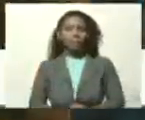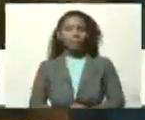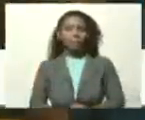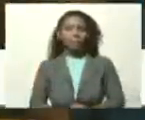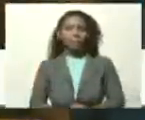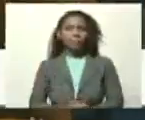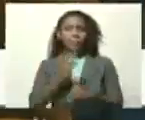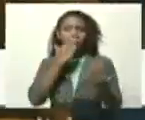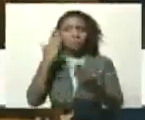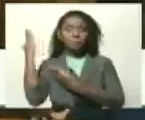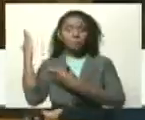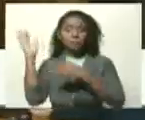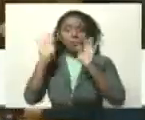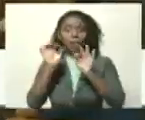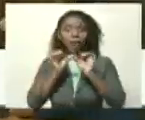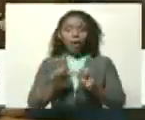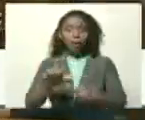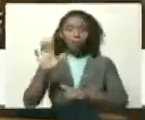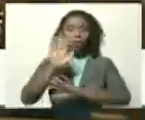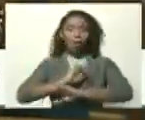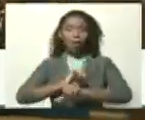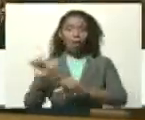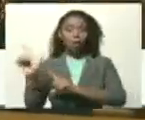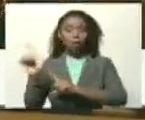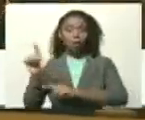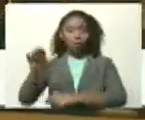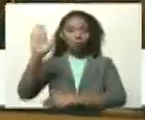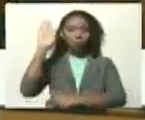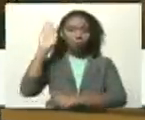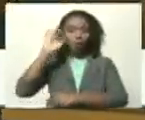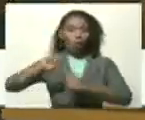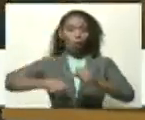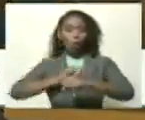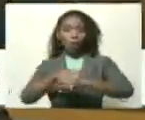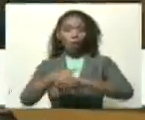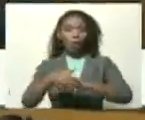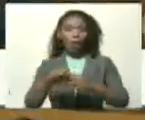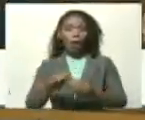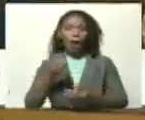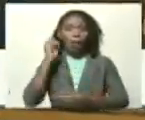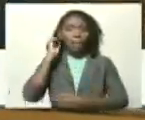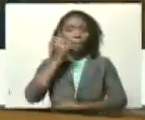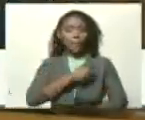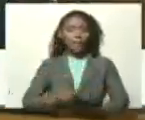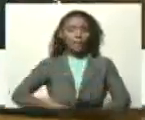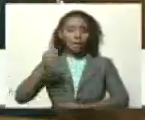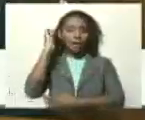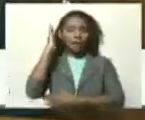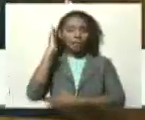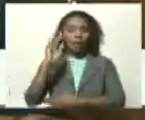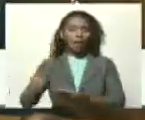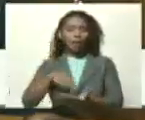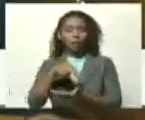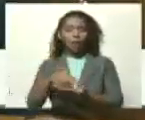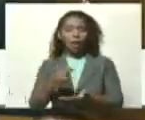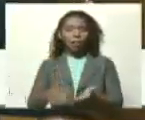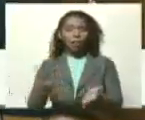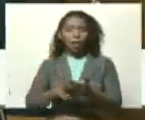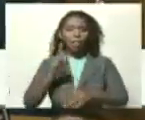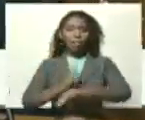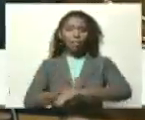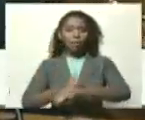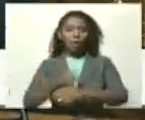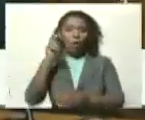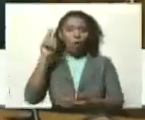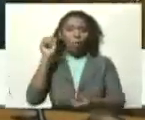De esta forma queda juramentado Jorge Rodríguez como presidente del Parlamento venezolano para el periodo